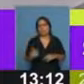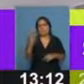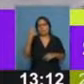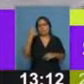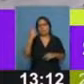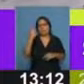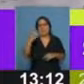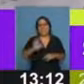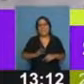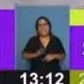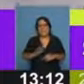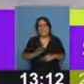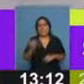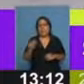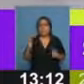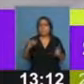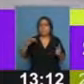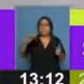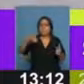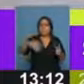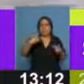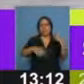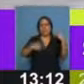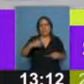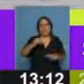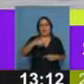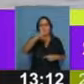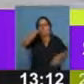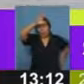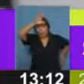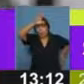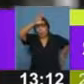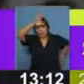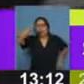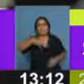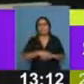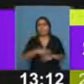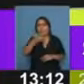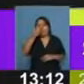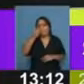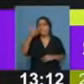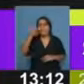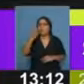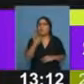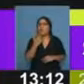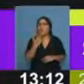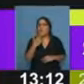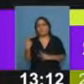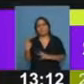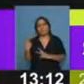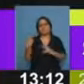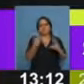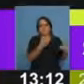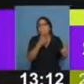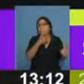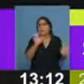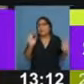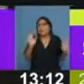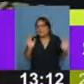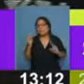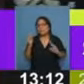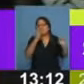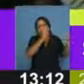hecho, del año. Vamos a tener varias en varias localidades. La próxima va a ser en Humahuaca. ¿Qué día va? El 28 de abril, estamos en proyectos para